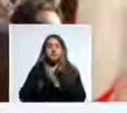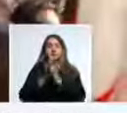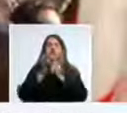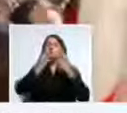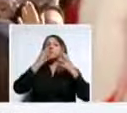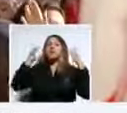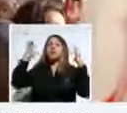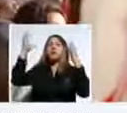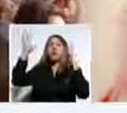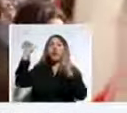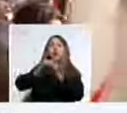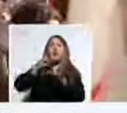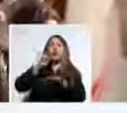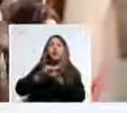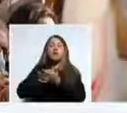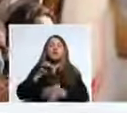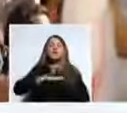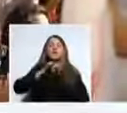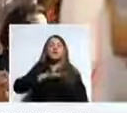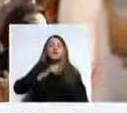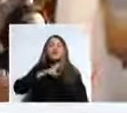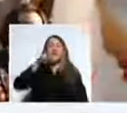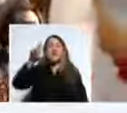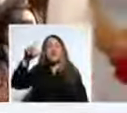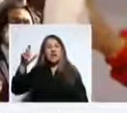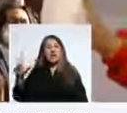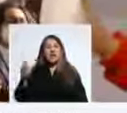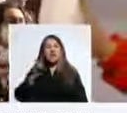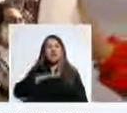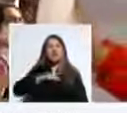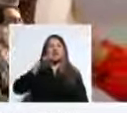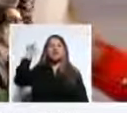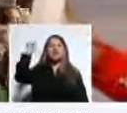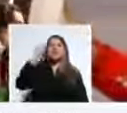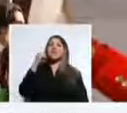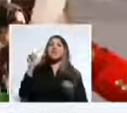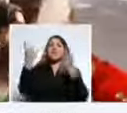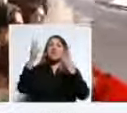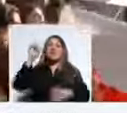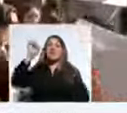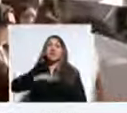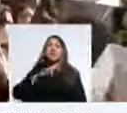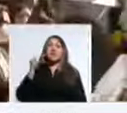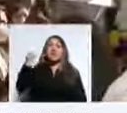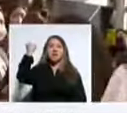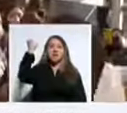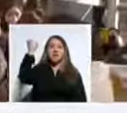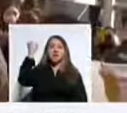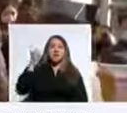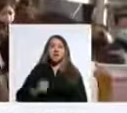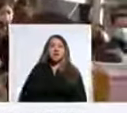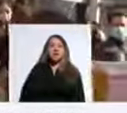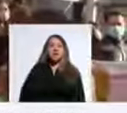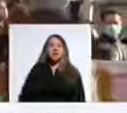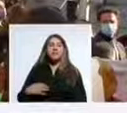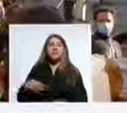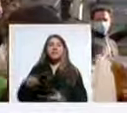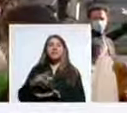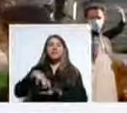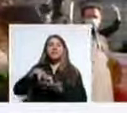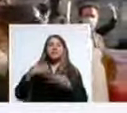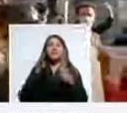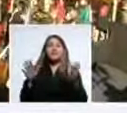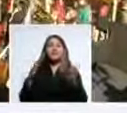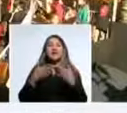bueno el audio ambiente mientras comenzaba la ceremonia con una interpretación del himno nacional del